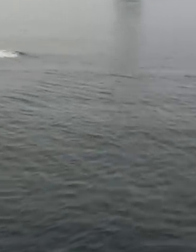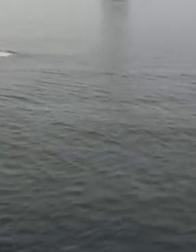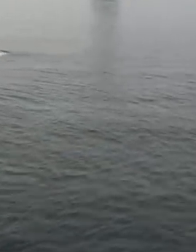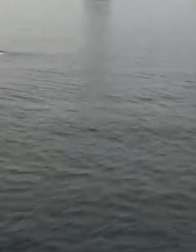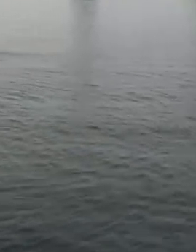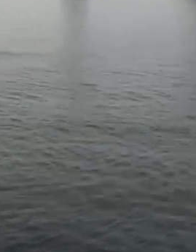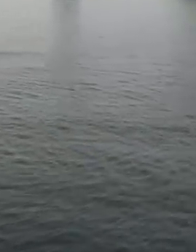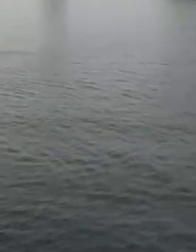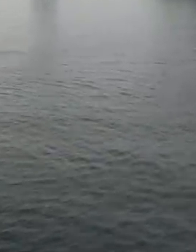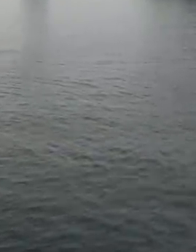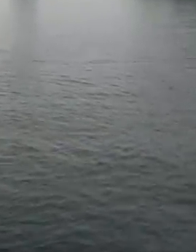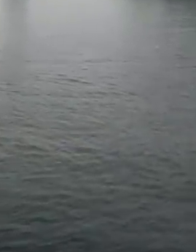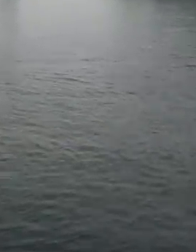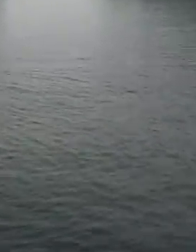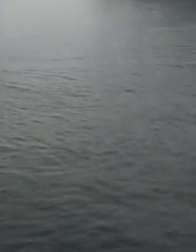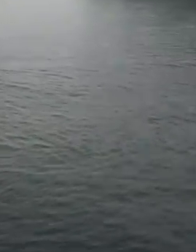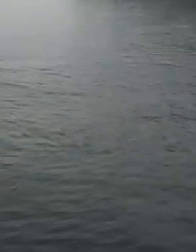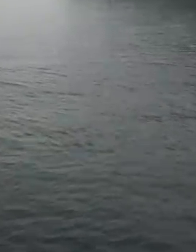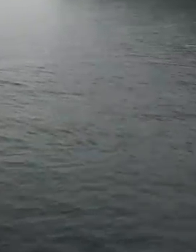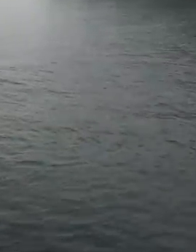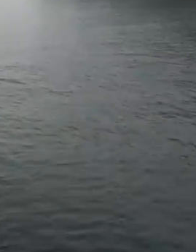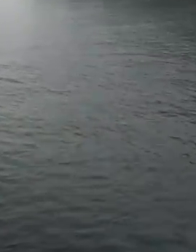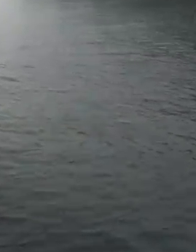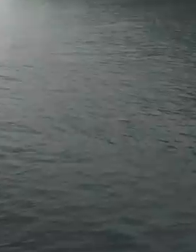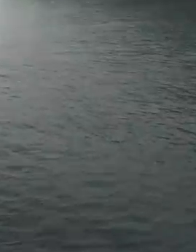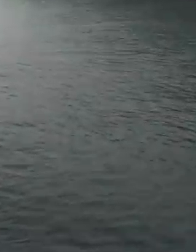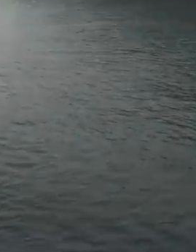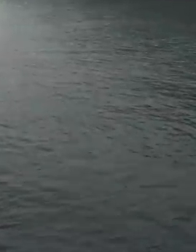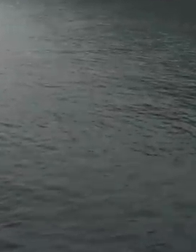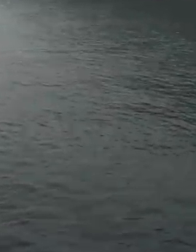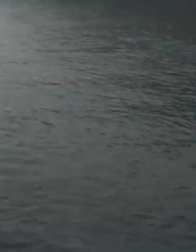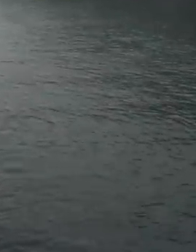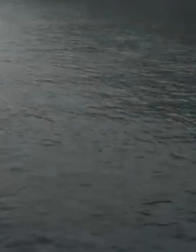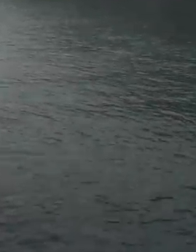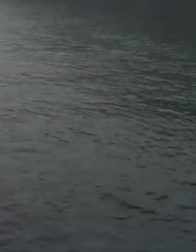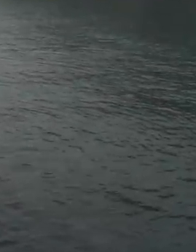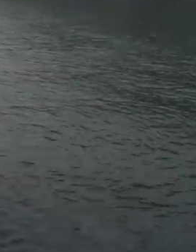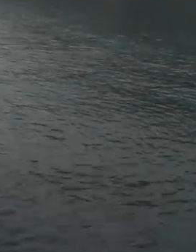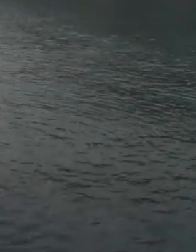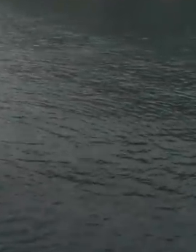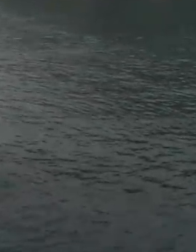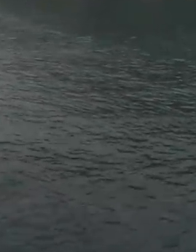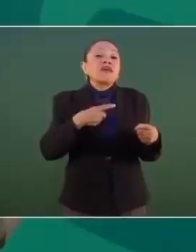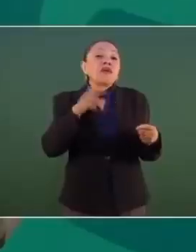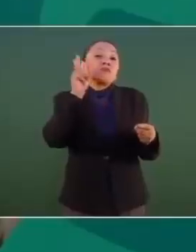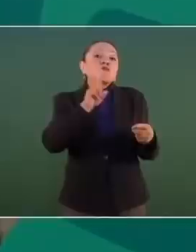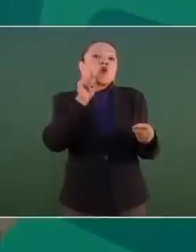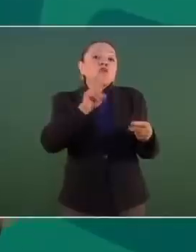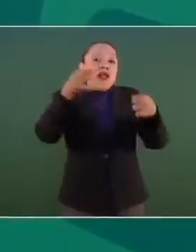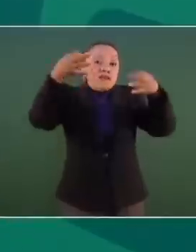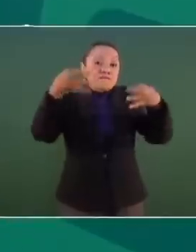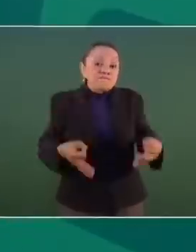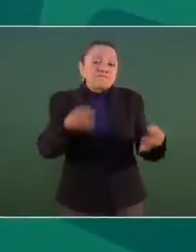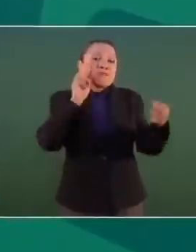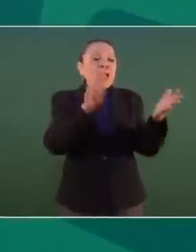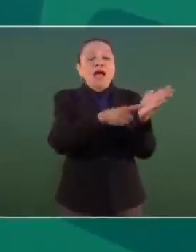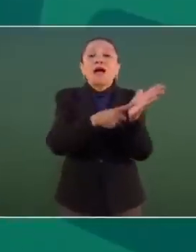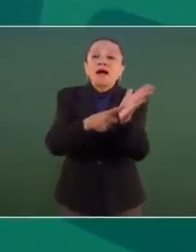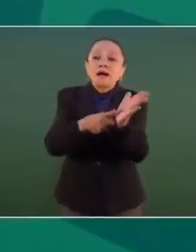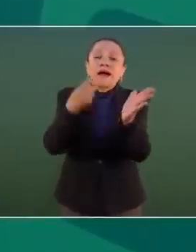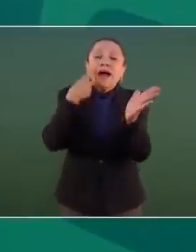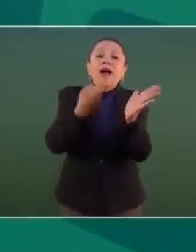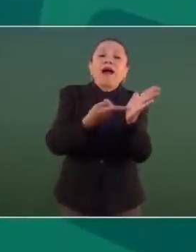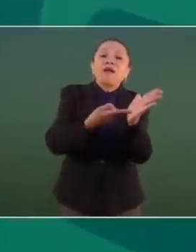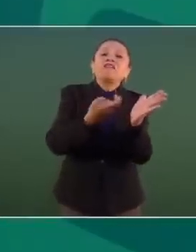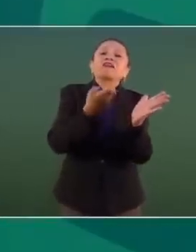una de ellas es a la que haces mención. Tienen que probar que en efecto tienen trabajos de